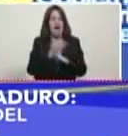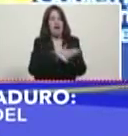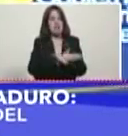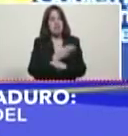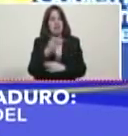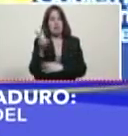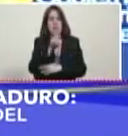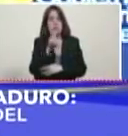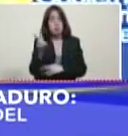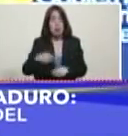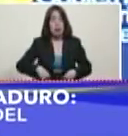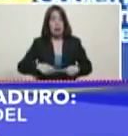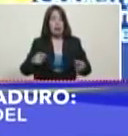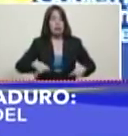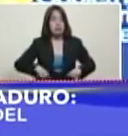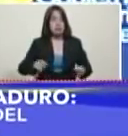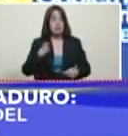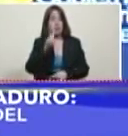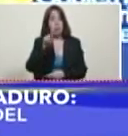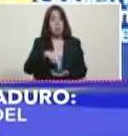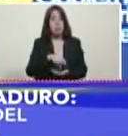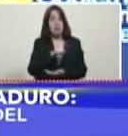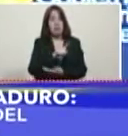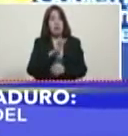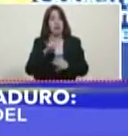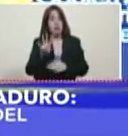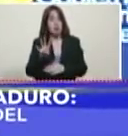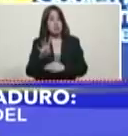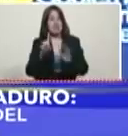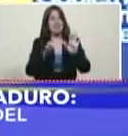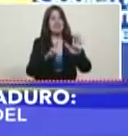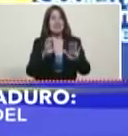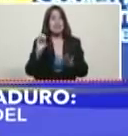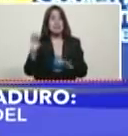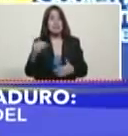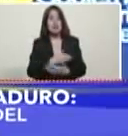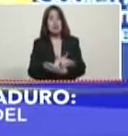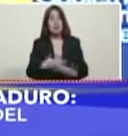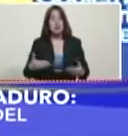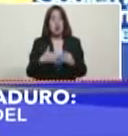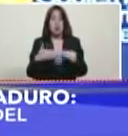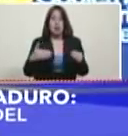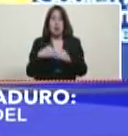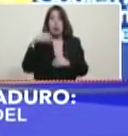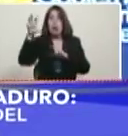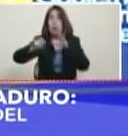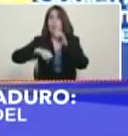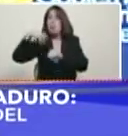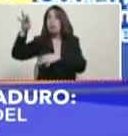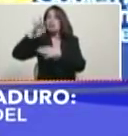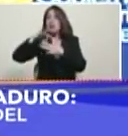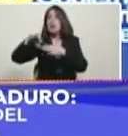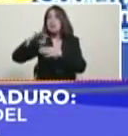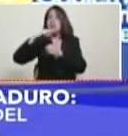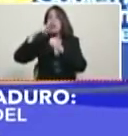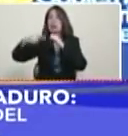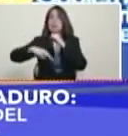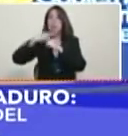el año 2014 600 millones de dólares en traer semillas de papa